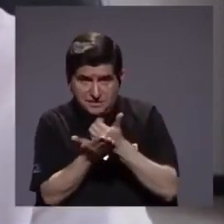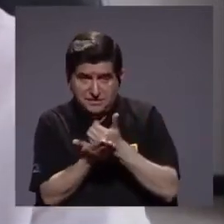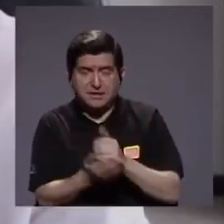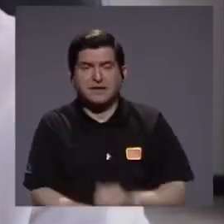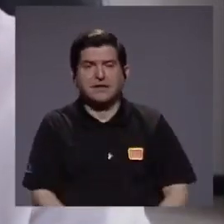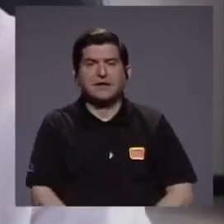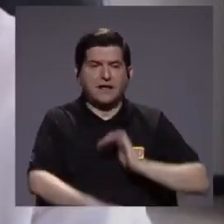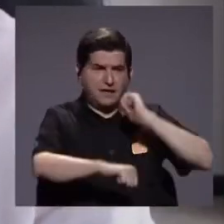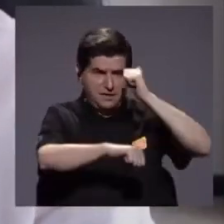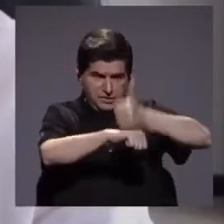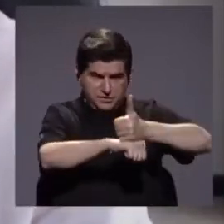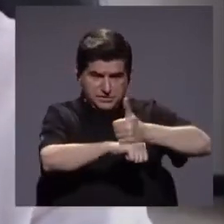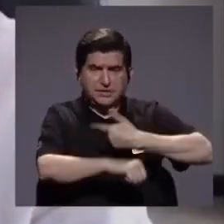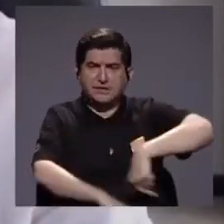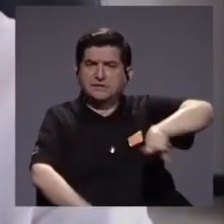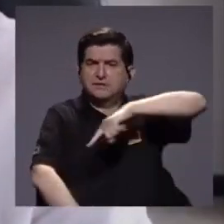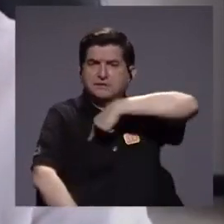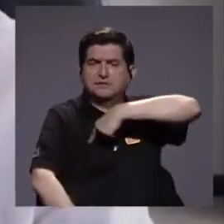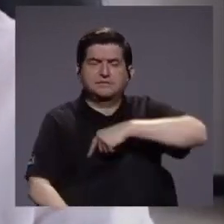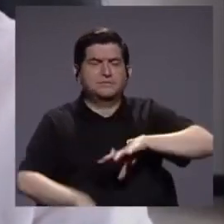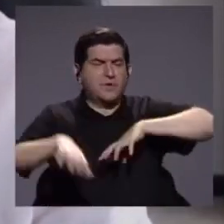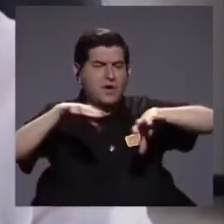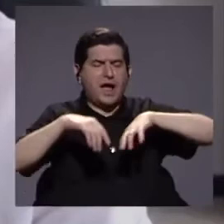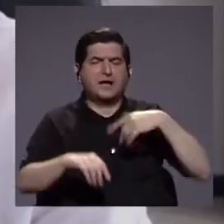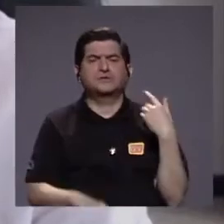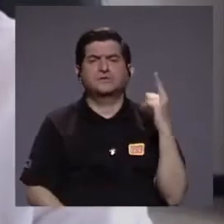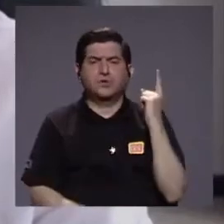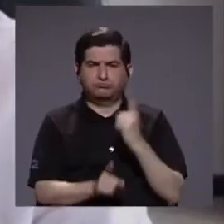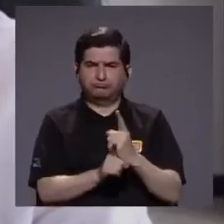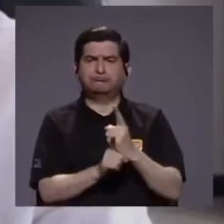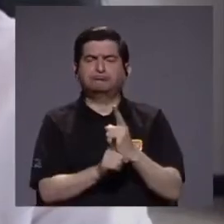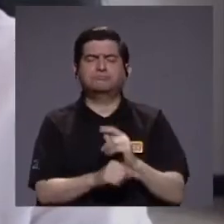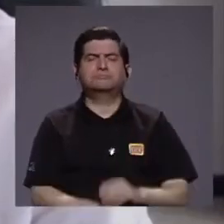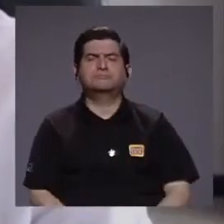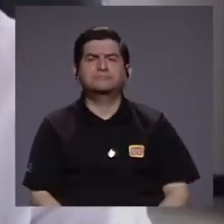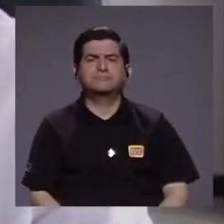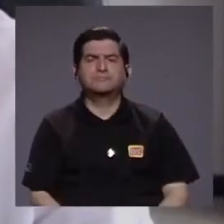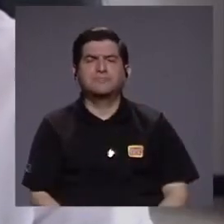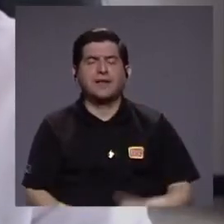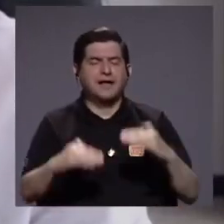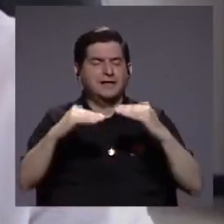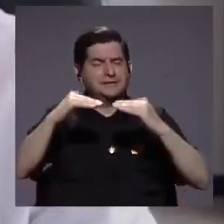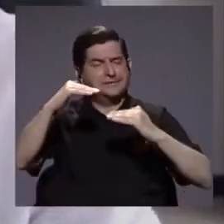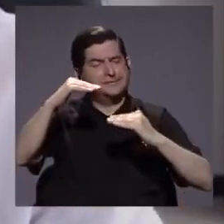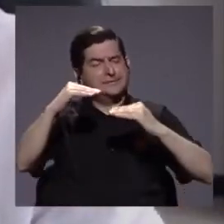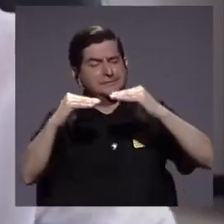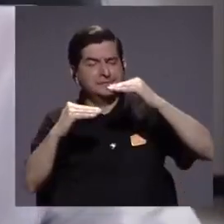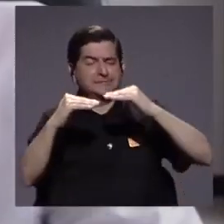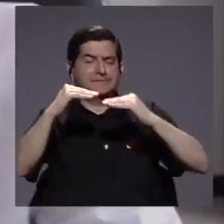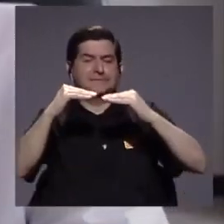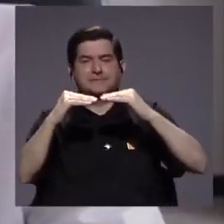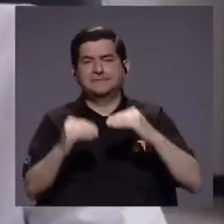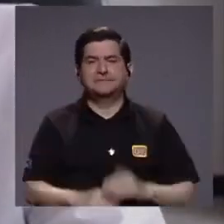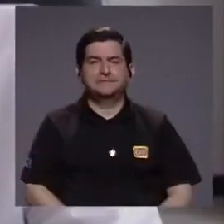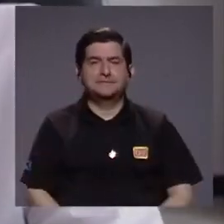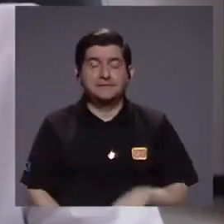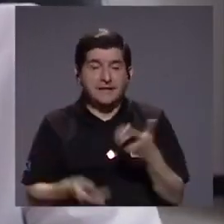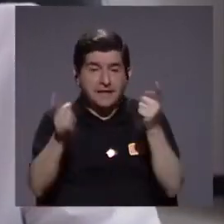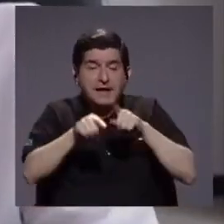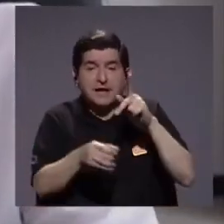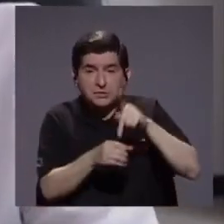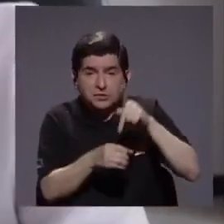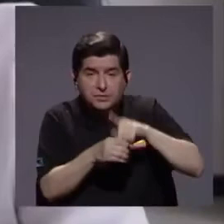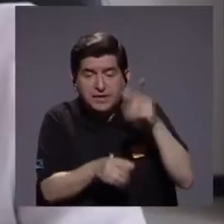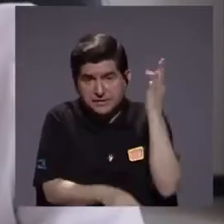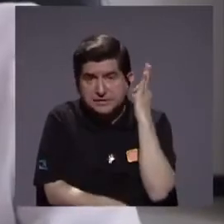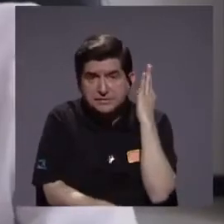a implementar acciones efectivamente para nivelar en algunos casos la